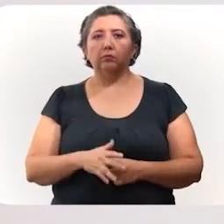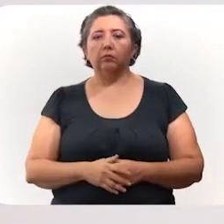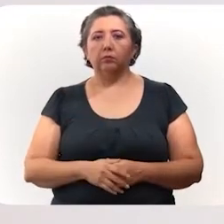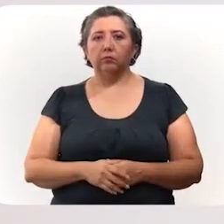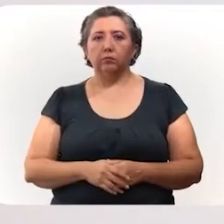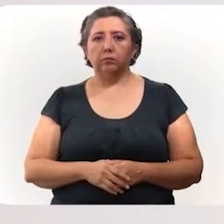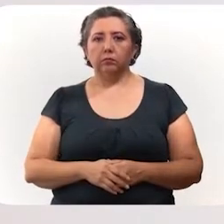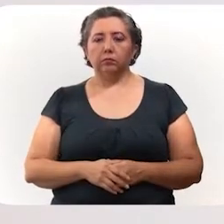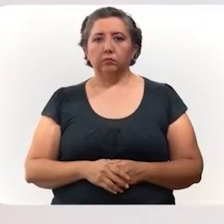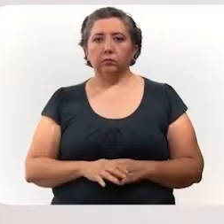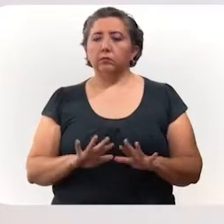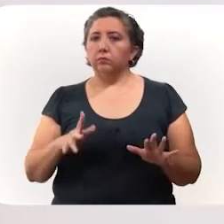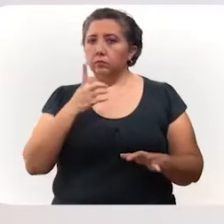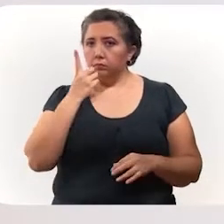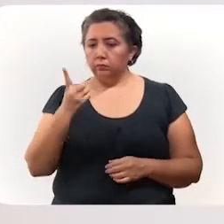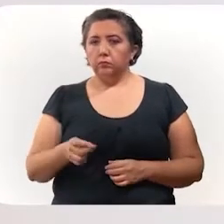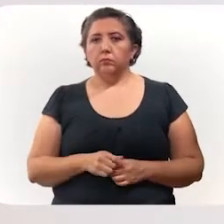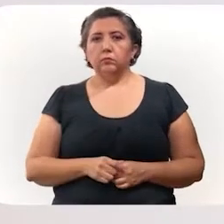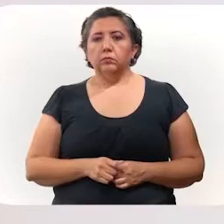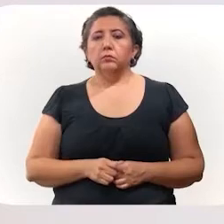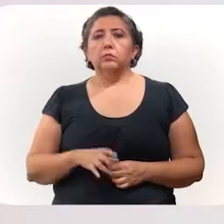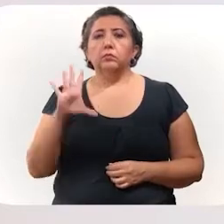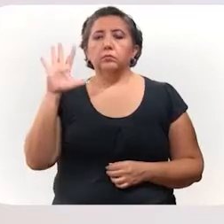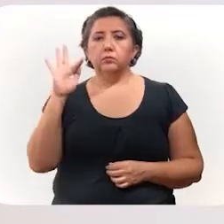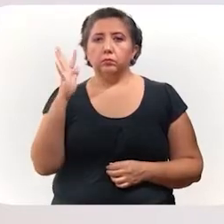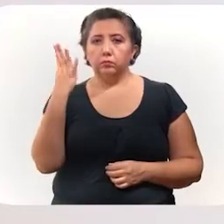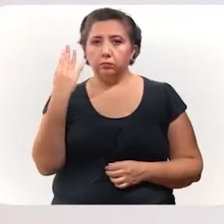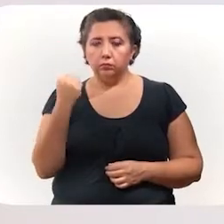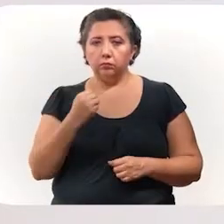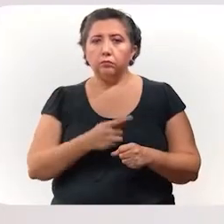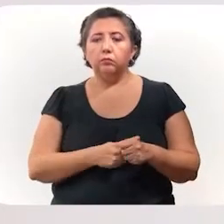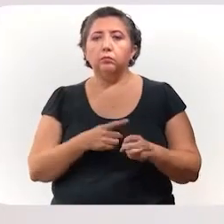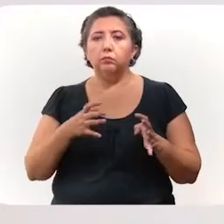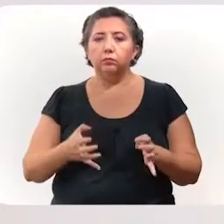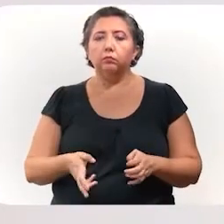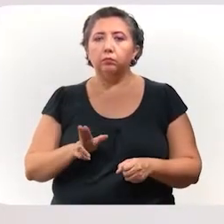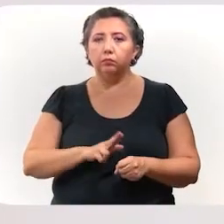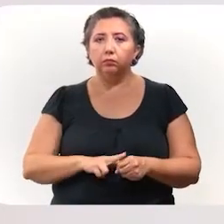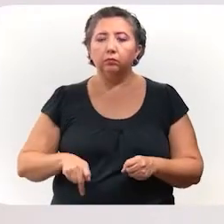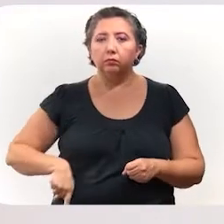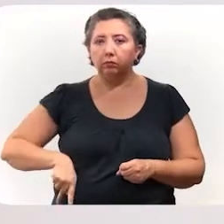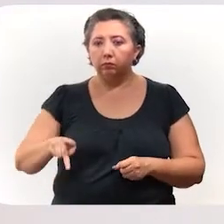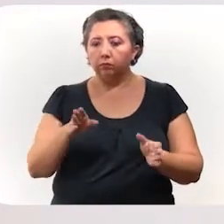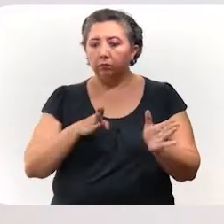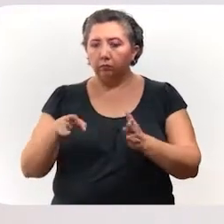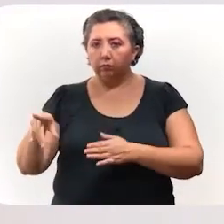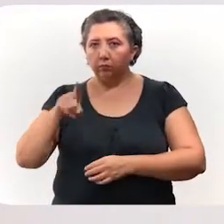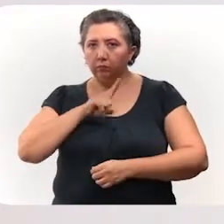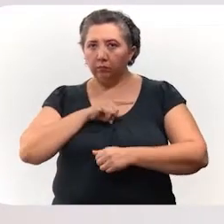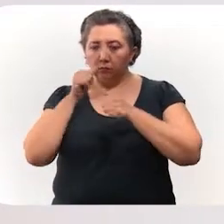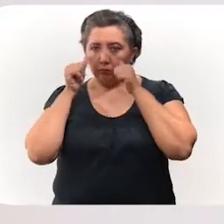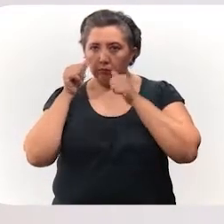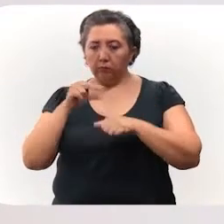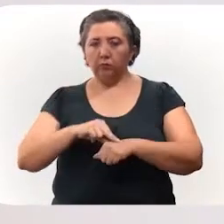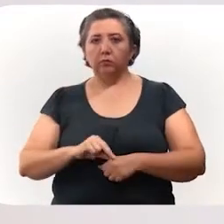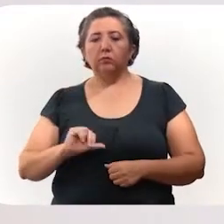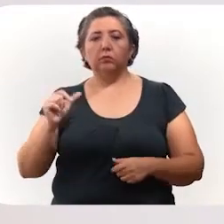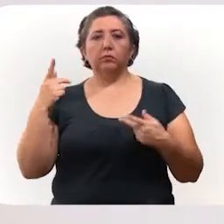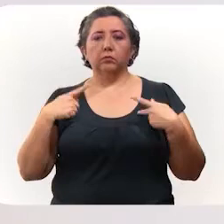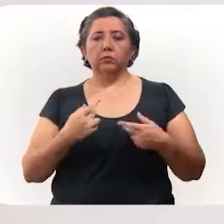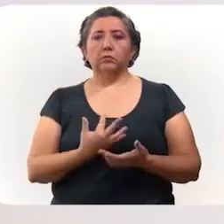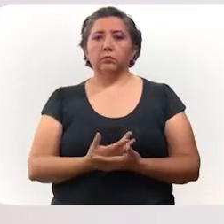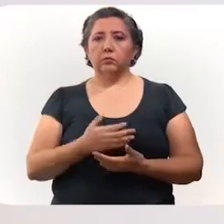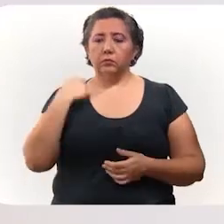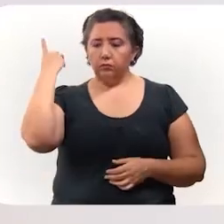síntomas leves. Como ya se mencionó, 49 de los casos positivos están en hospitales públicos y en aislamiento total. Hay